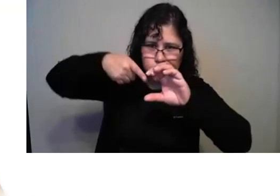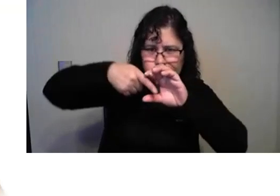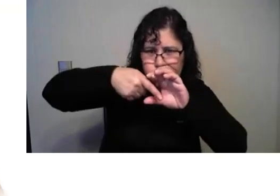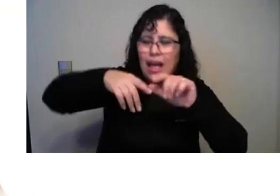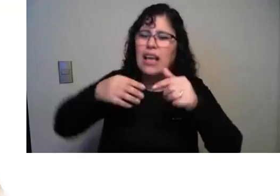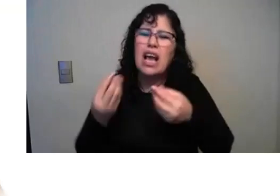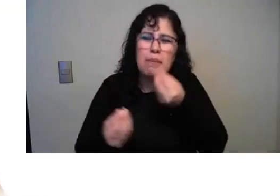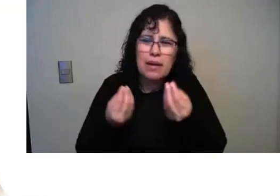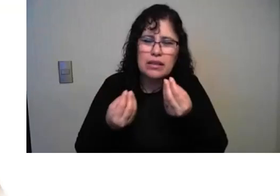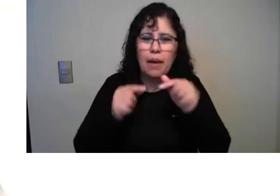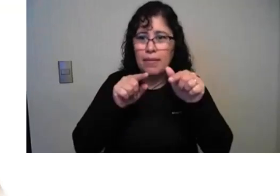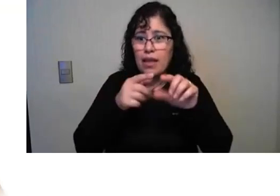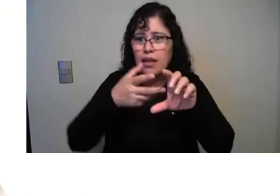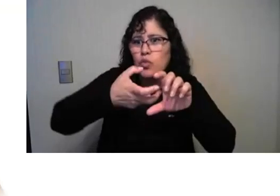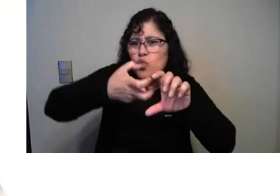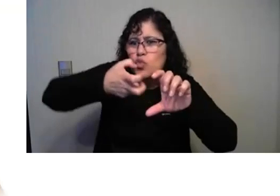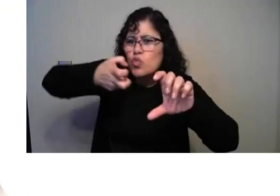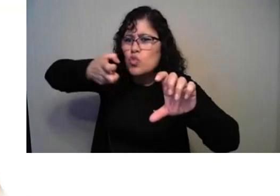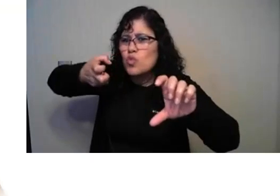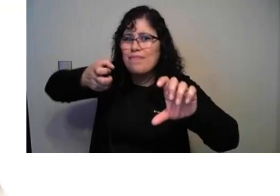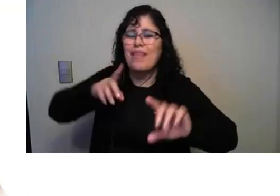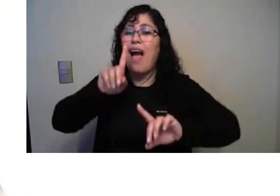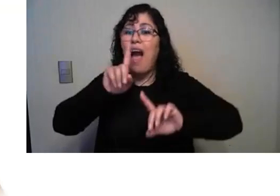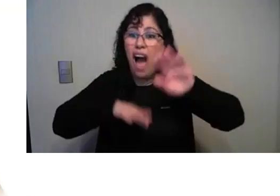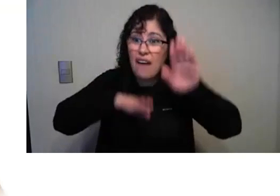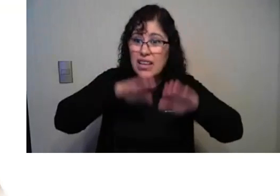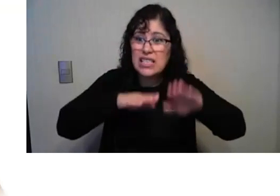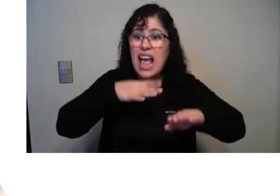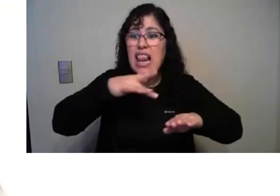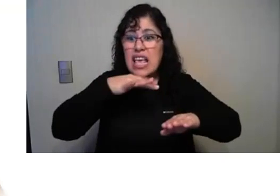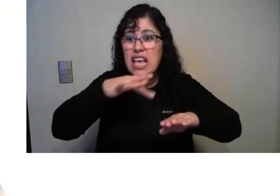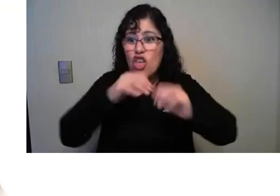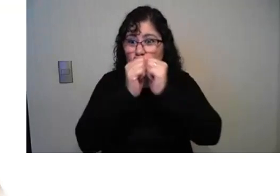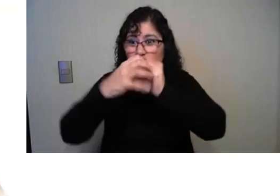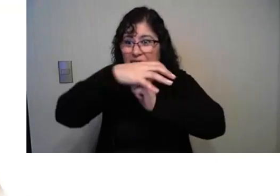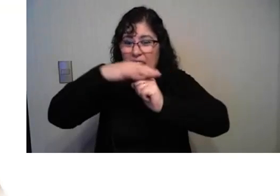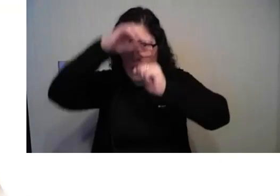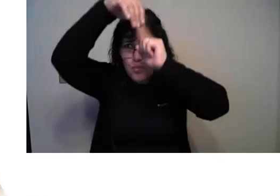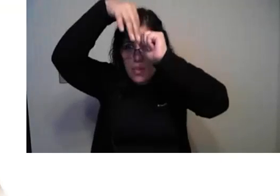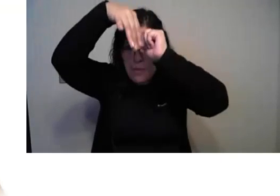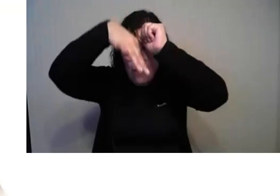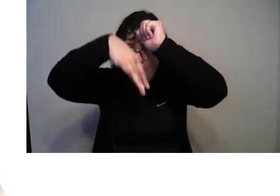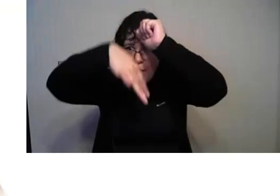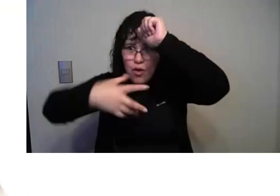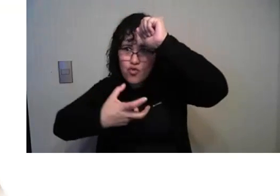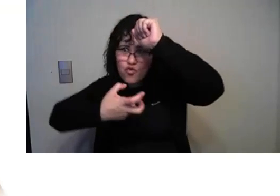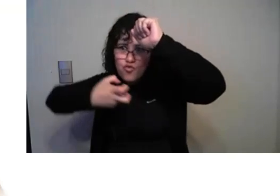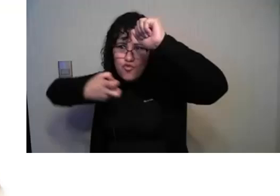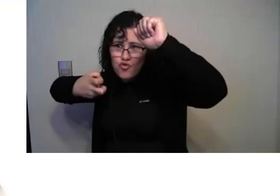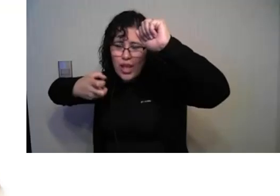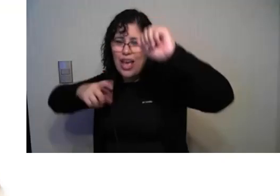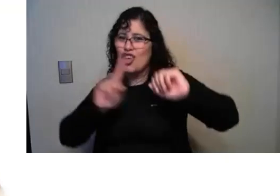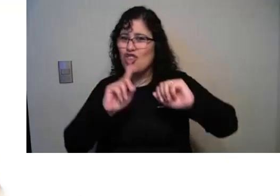ejemplo, obtener líquido cerebroespinal, tengo la ventaja de que no voy a dañar ningún segmento medular,